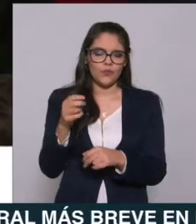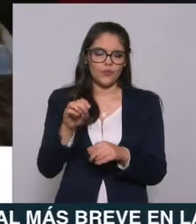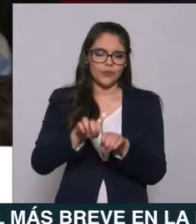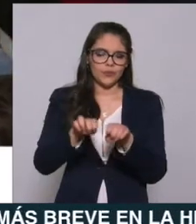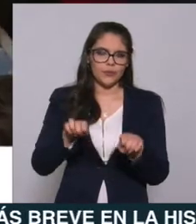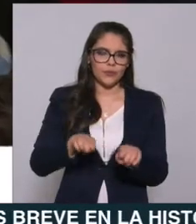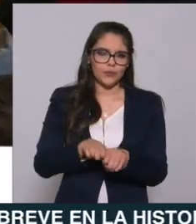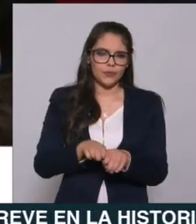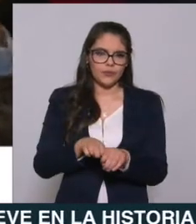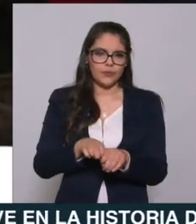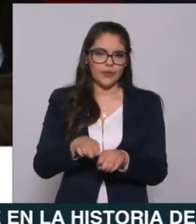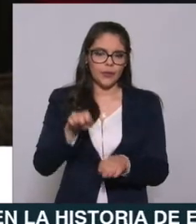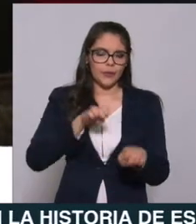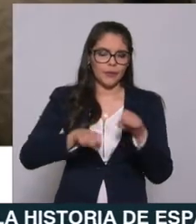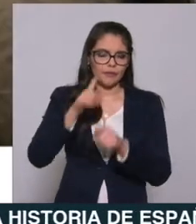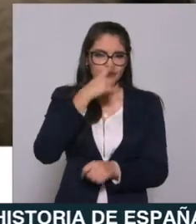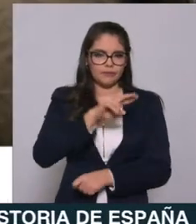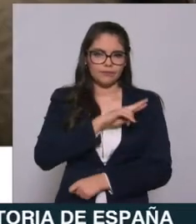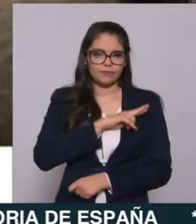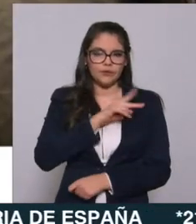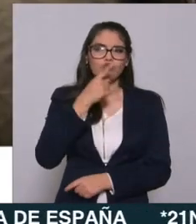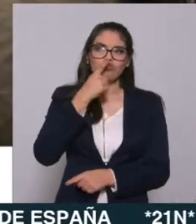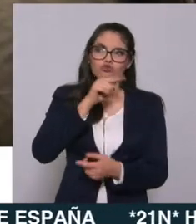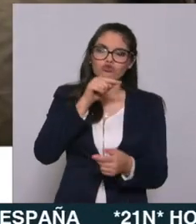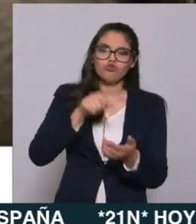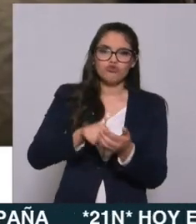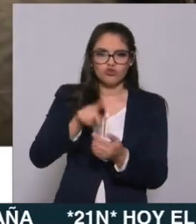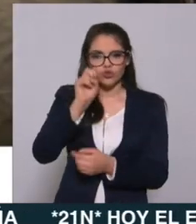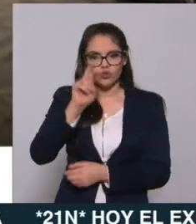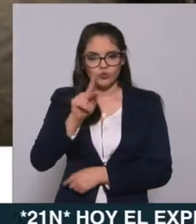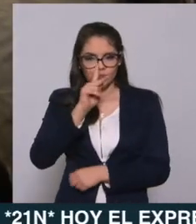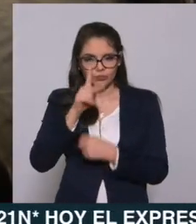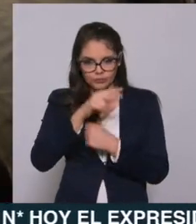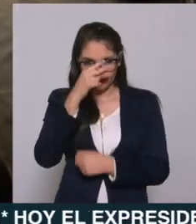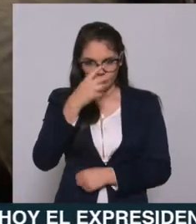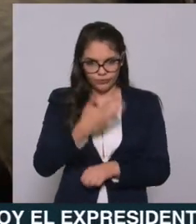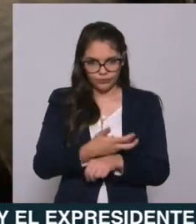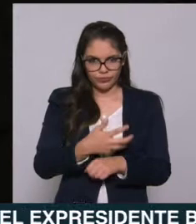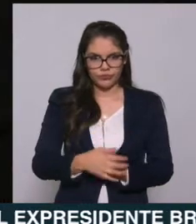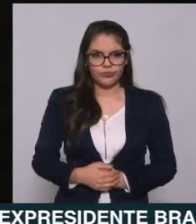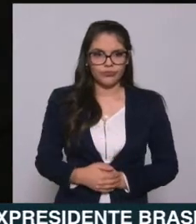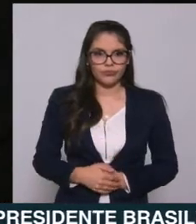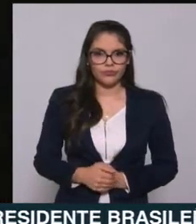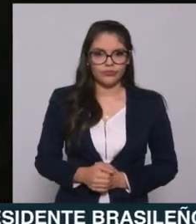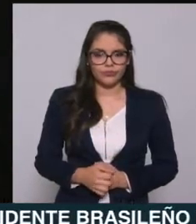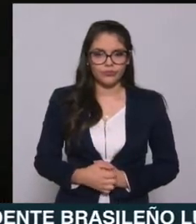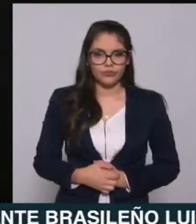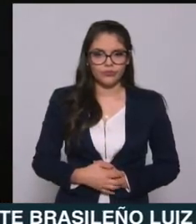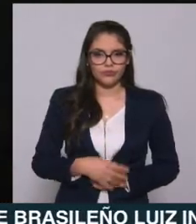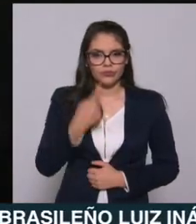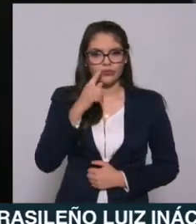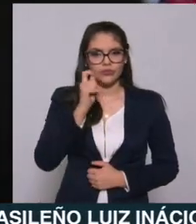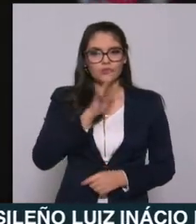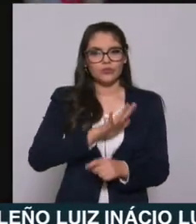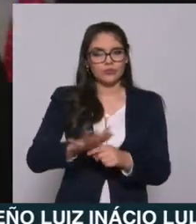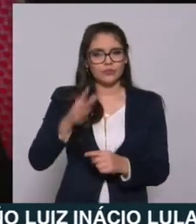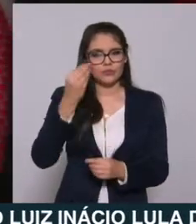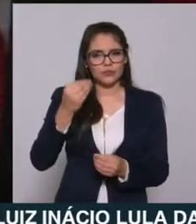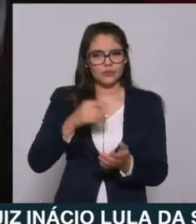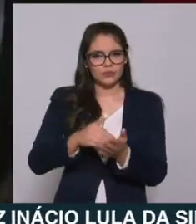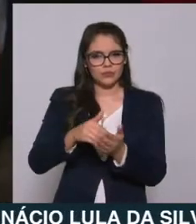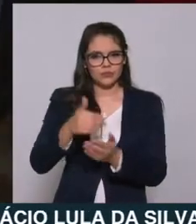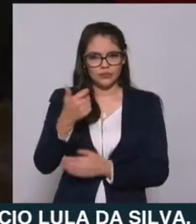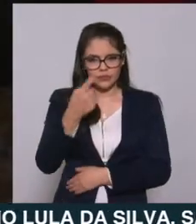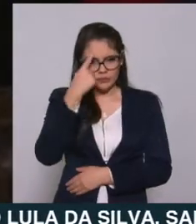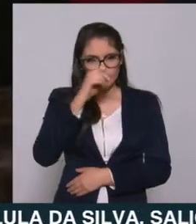los estados del sur del país. Boehler señaló que la corporación tiene la cantidad de $60.000 millones para invertir en el